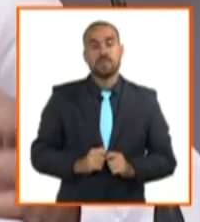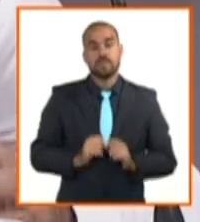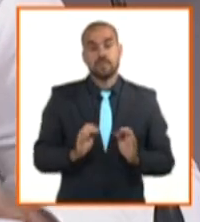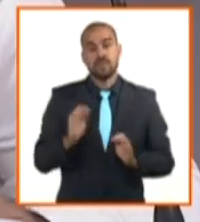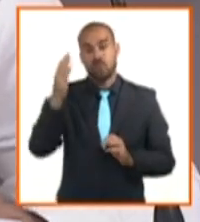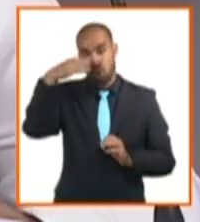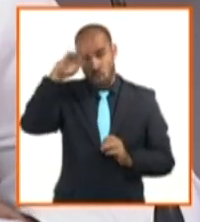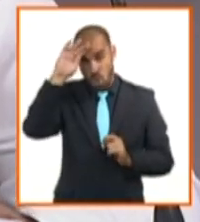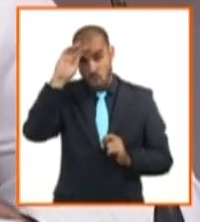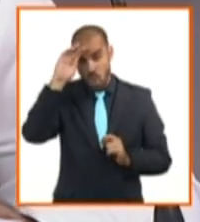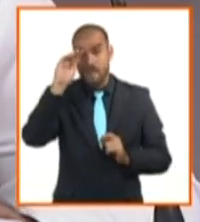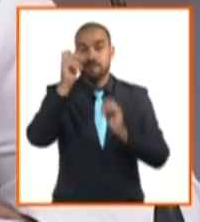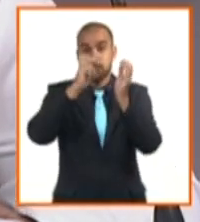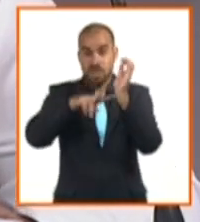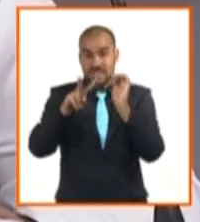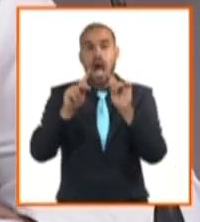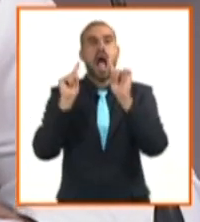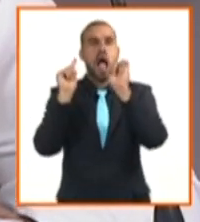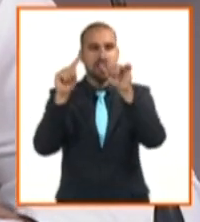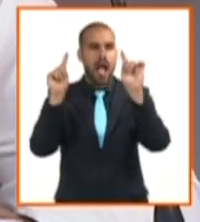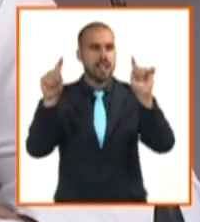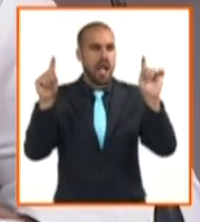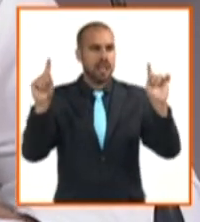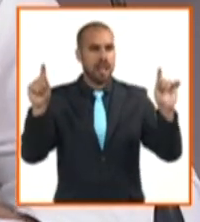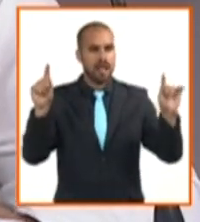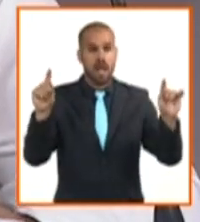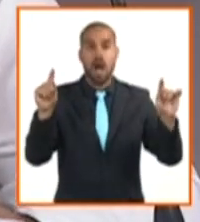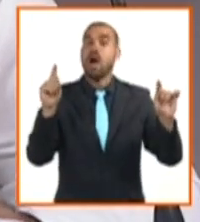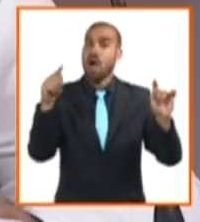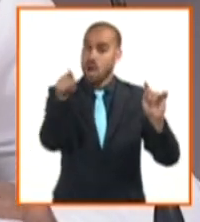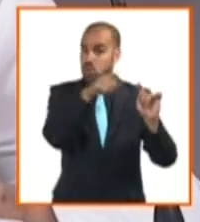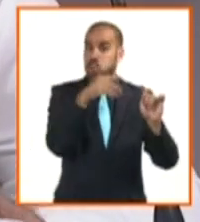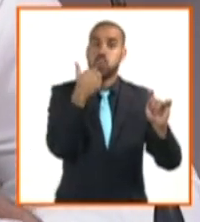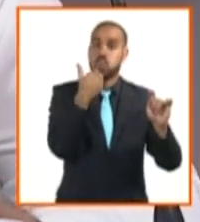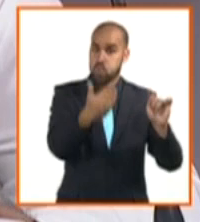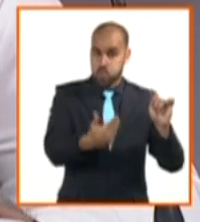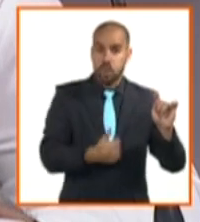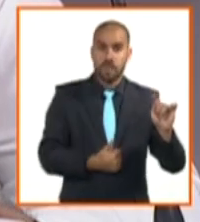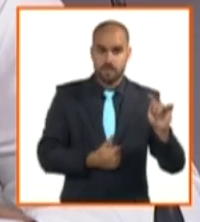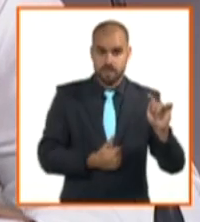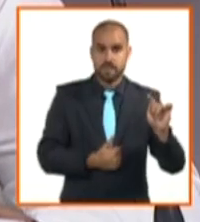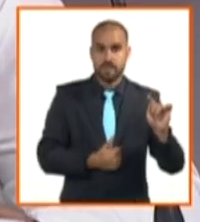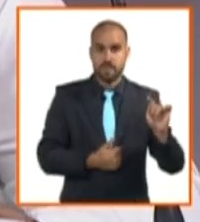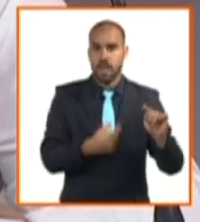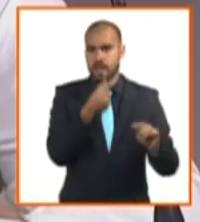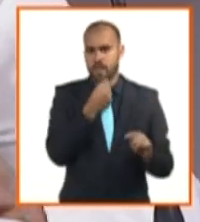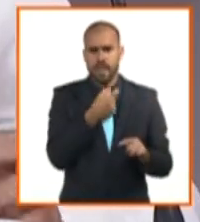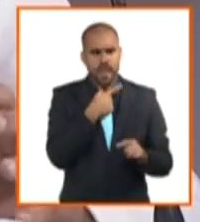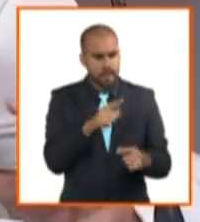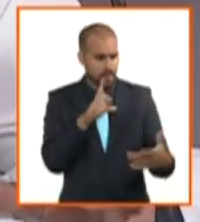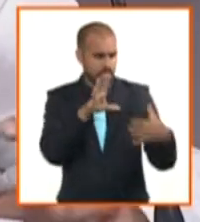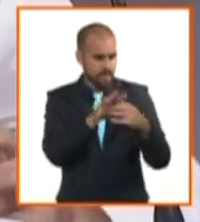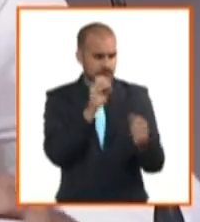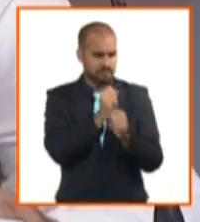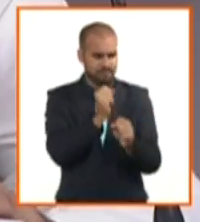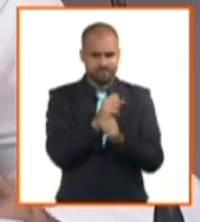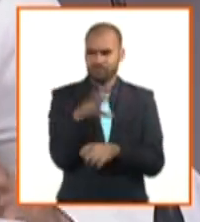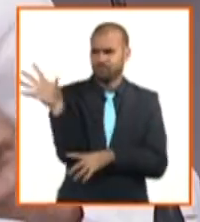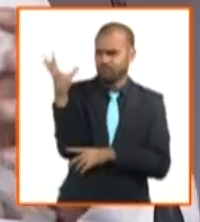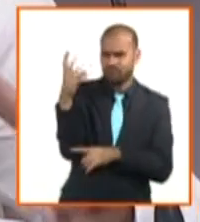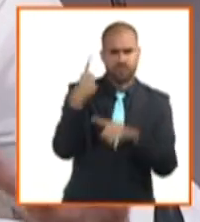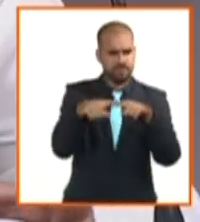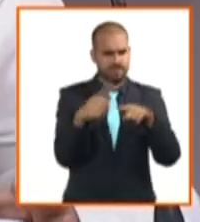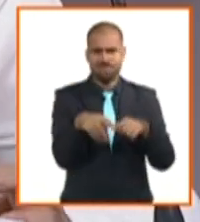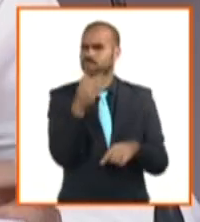que tiene una fortaleza hoy con el centro meteorológico provincial y también con los centros de gestión de riesgo con las estaciones con los radares y toda esa información